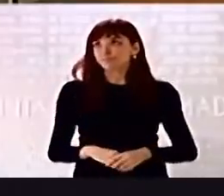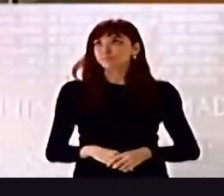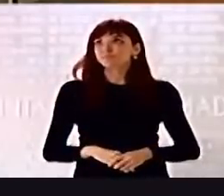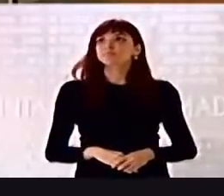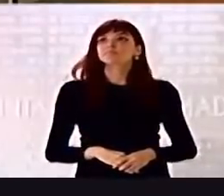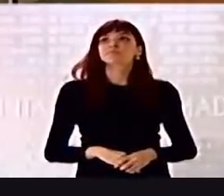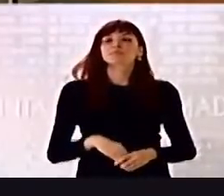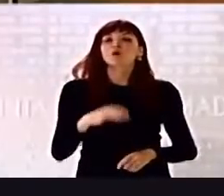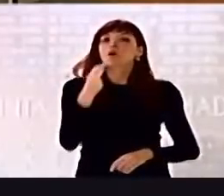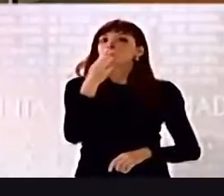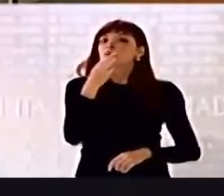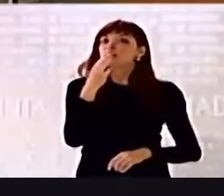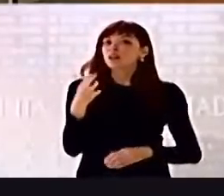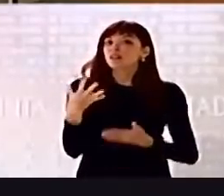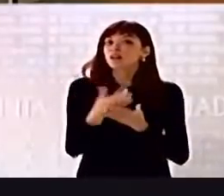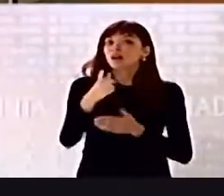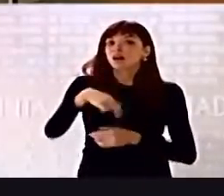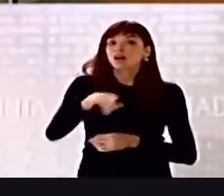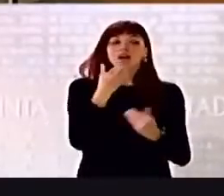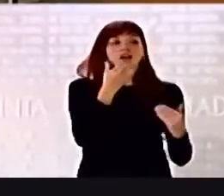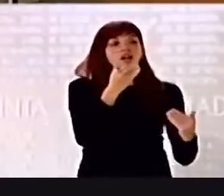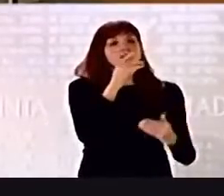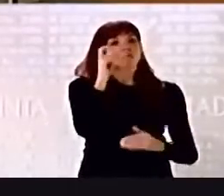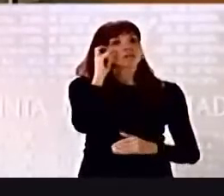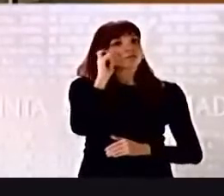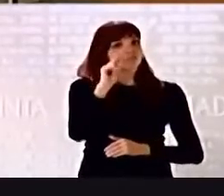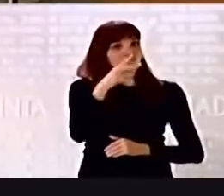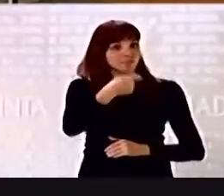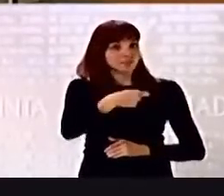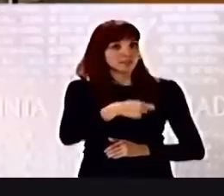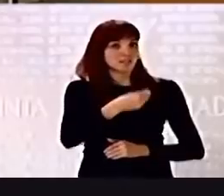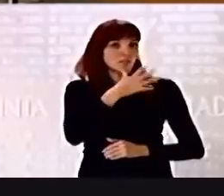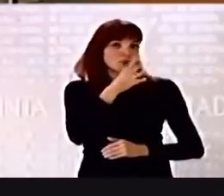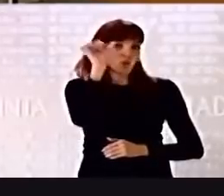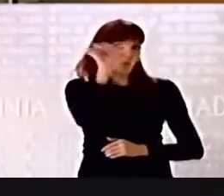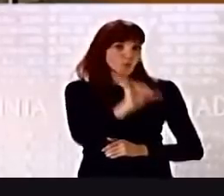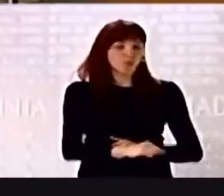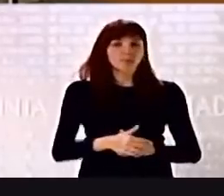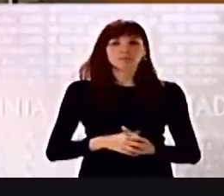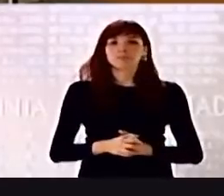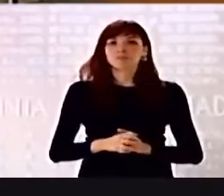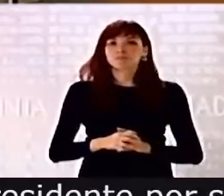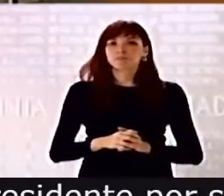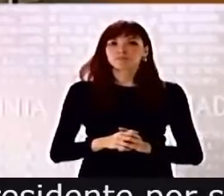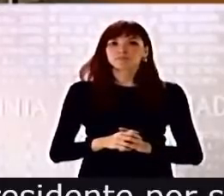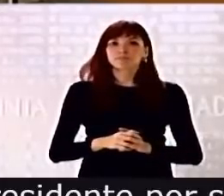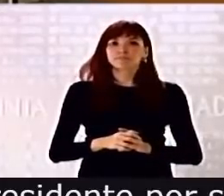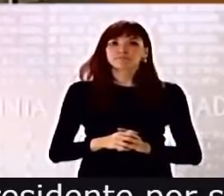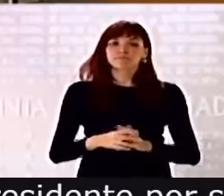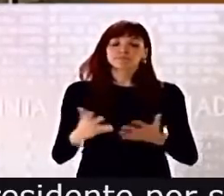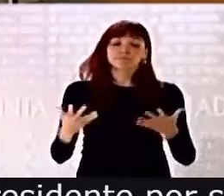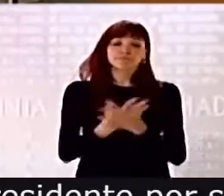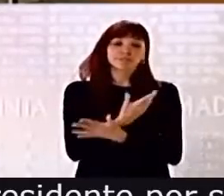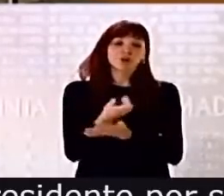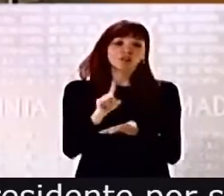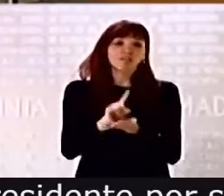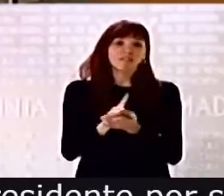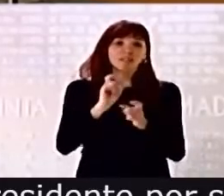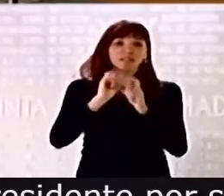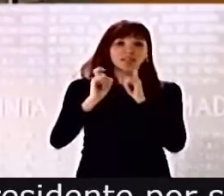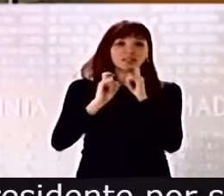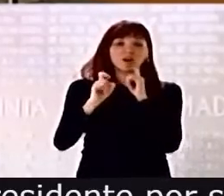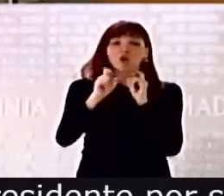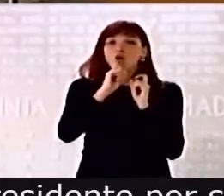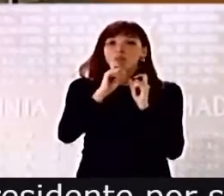Buenas tardes a todos y muchas gracias, vicepresidente, por su intervención. Volvemos, desafortunadamente, a las ruedas de prensa virtuales.